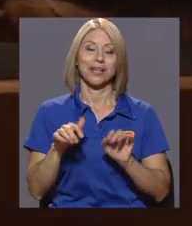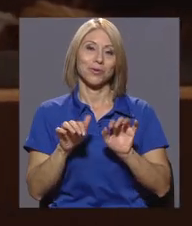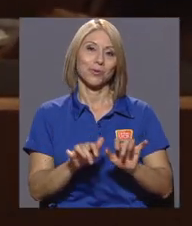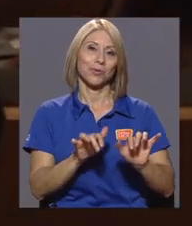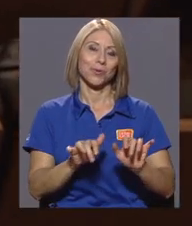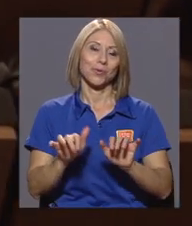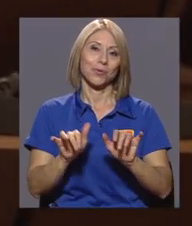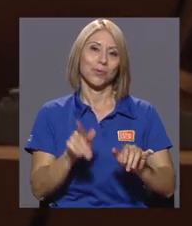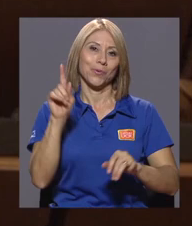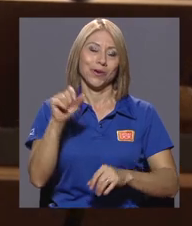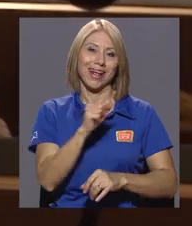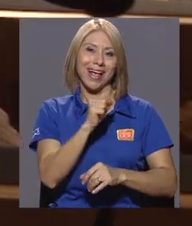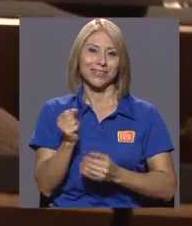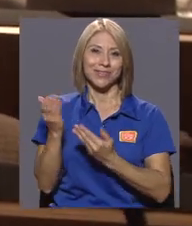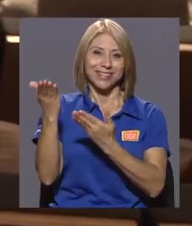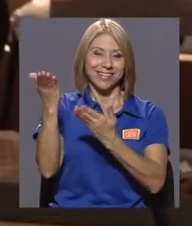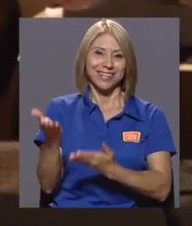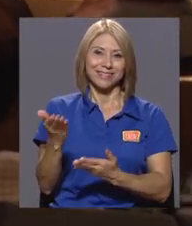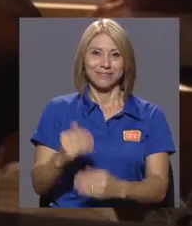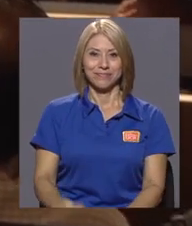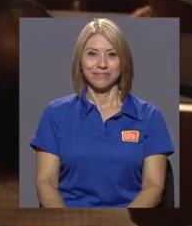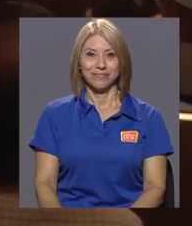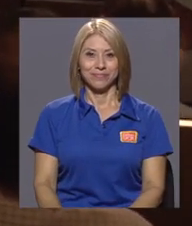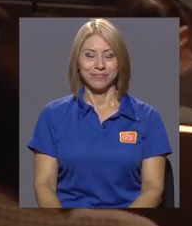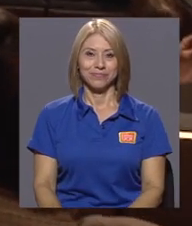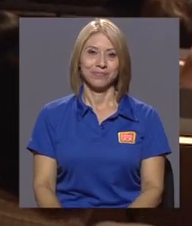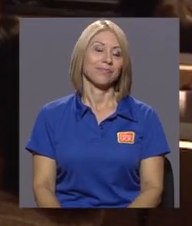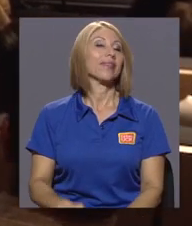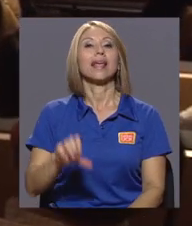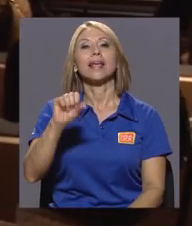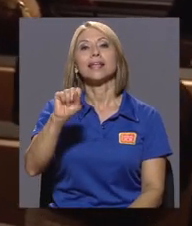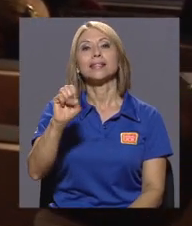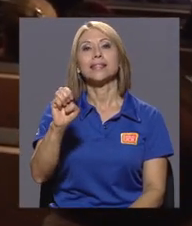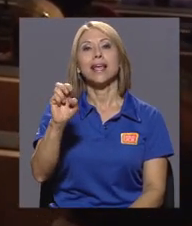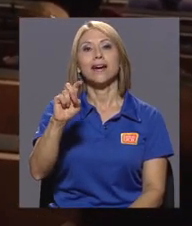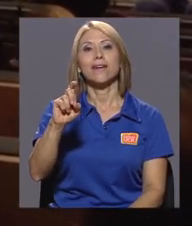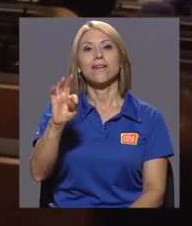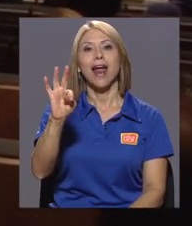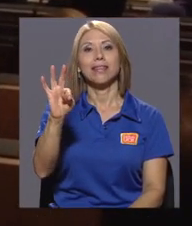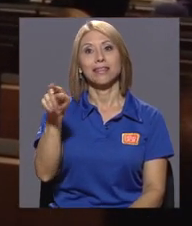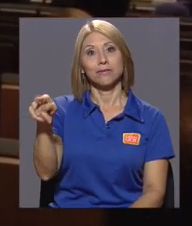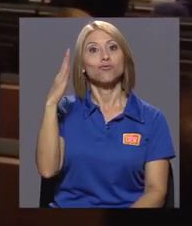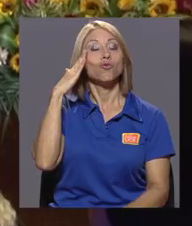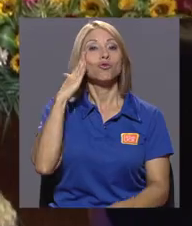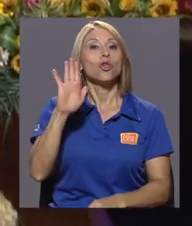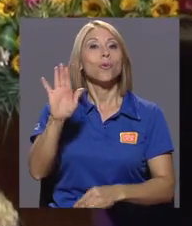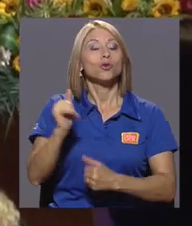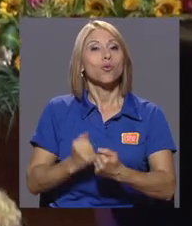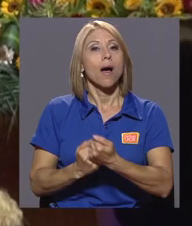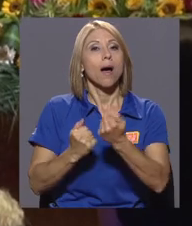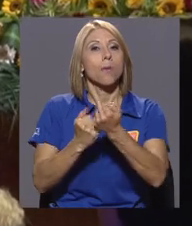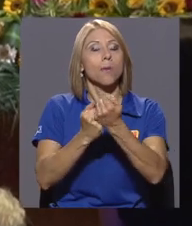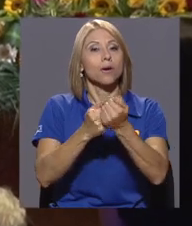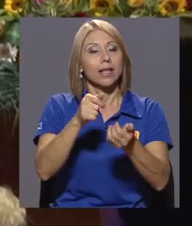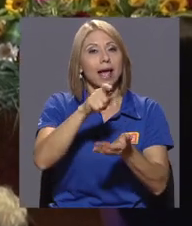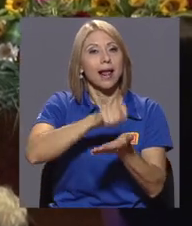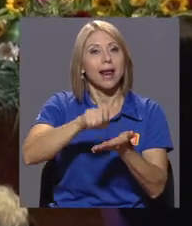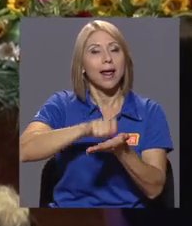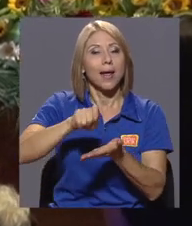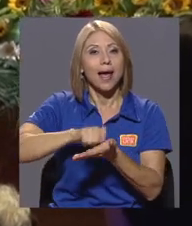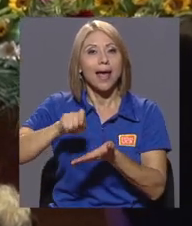una de sus piezas en excelentes serrat conocido por su aporte a la música y a la literatura